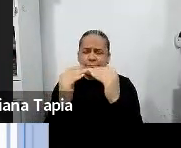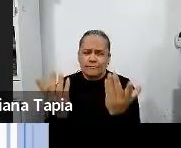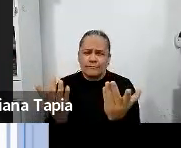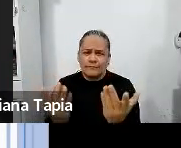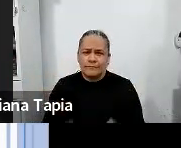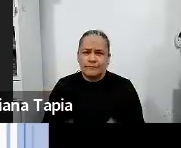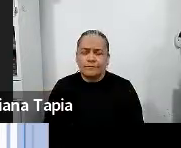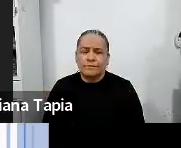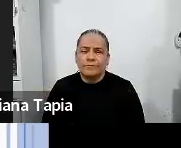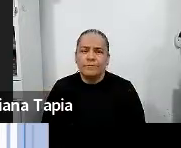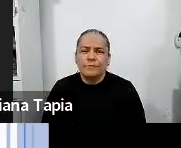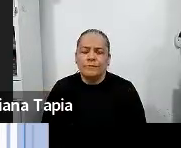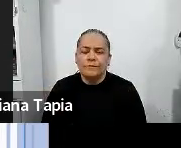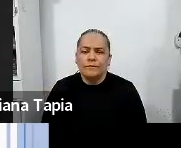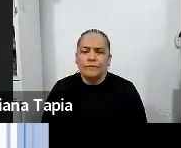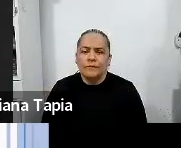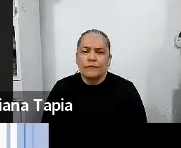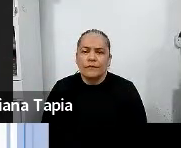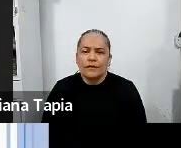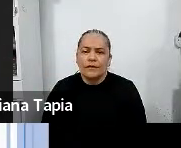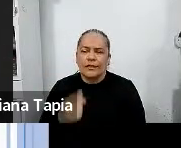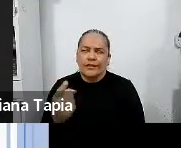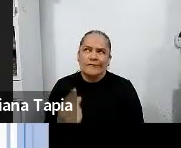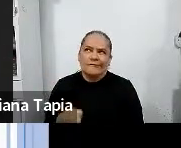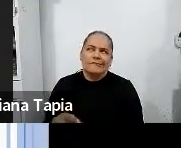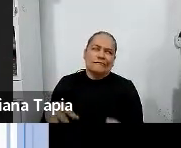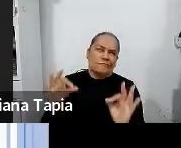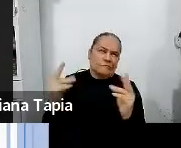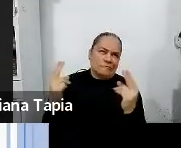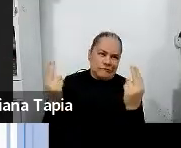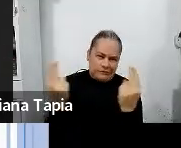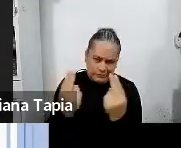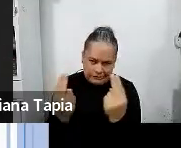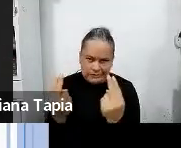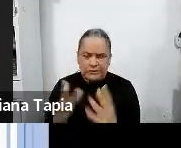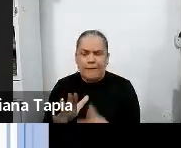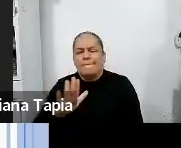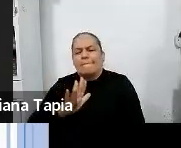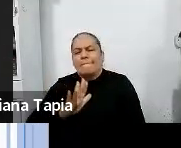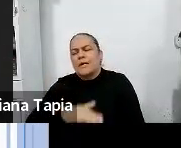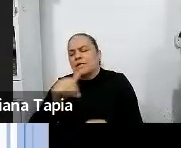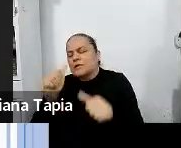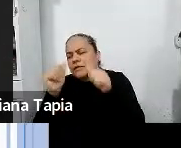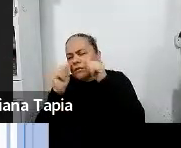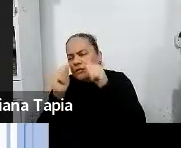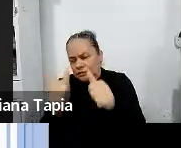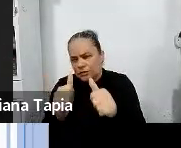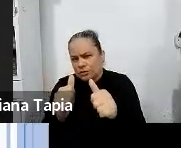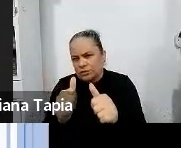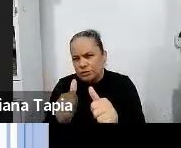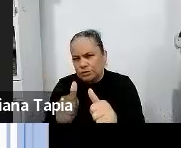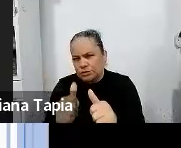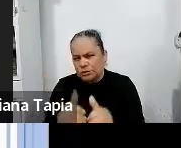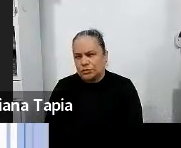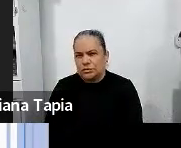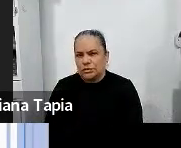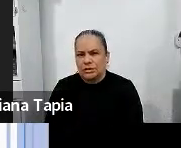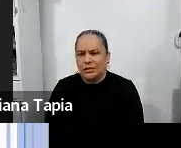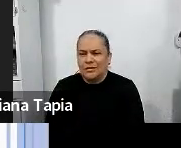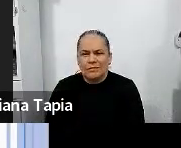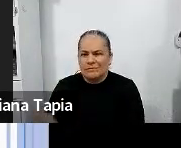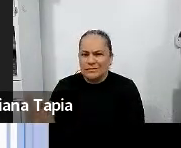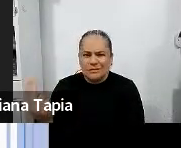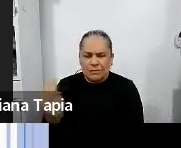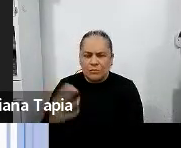digo, ya de por sí es vulnerable, y es muy sencillo que se facilite o que se logre una fractura o una ruptura